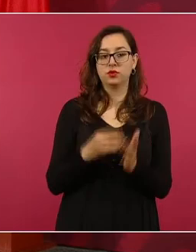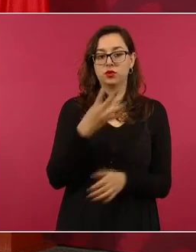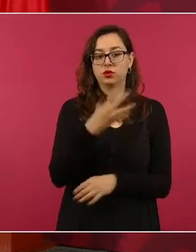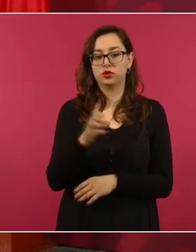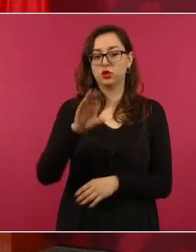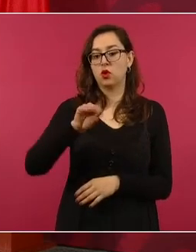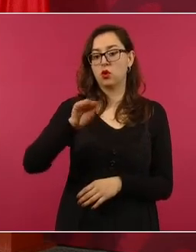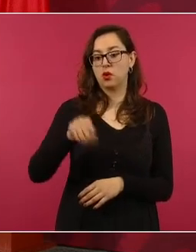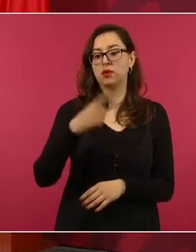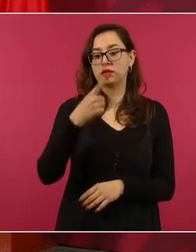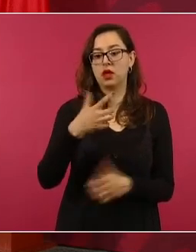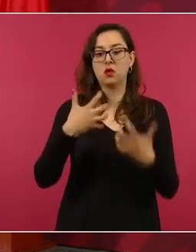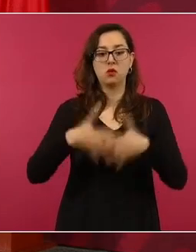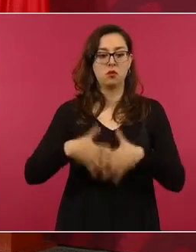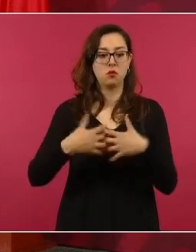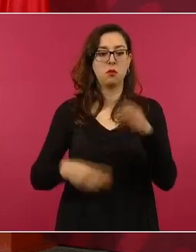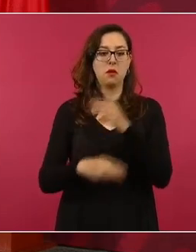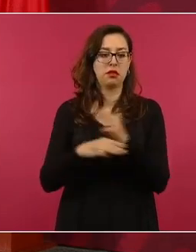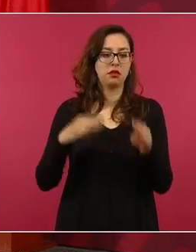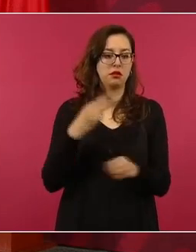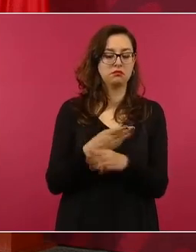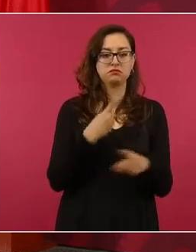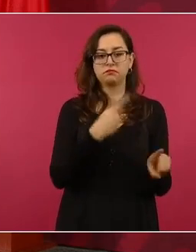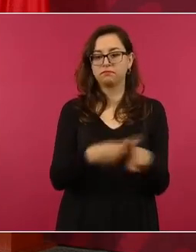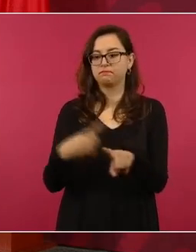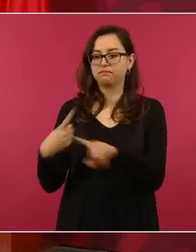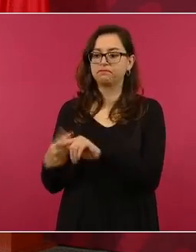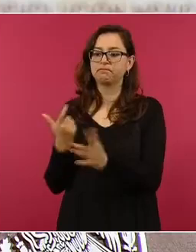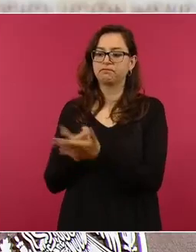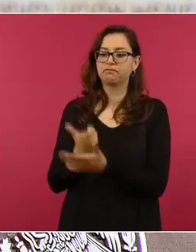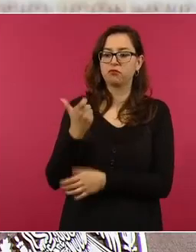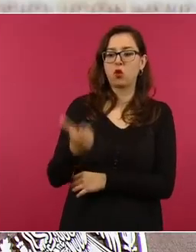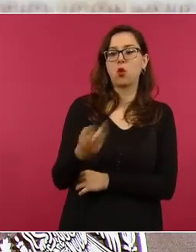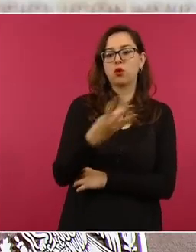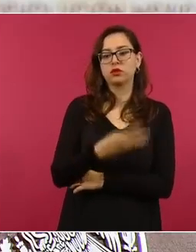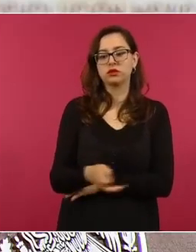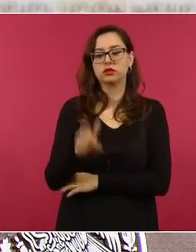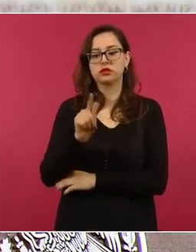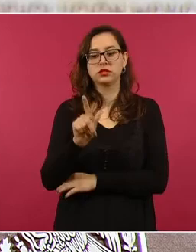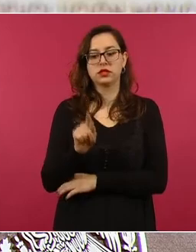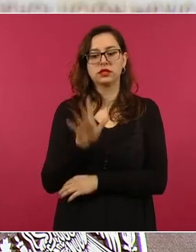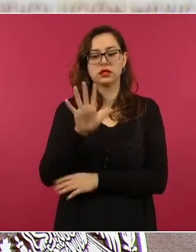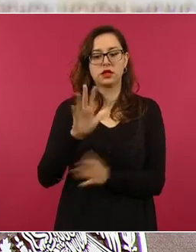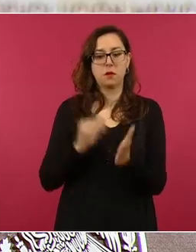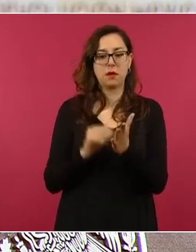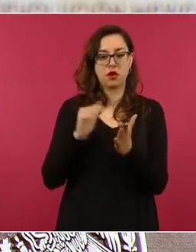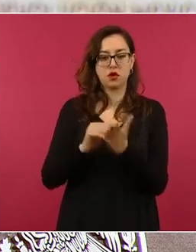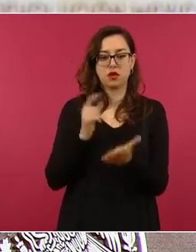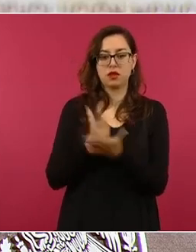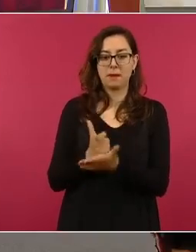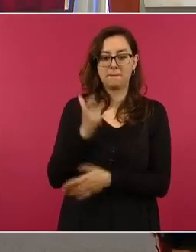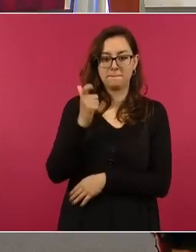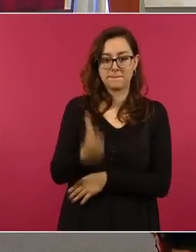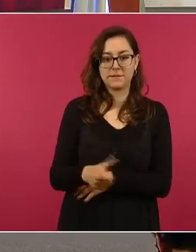2.451 equipos, es un monto de 475 millones de pesos. Si podemos pasar a